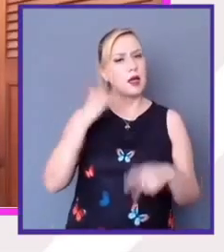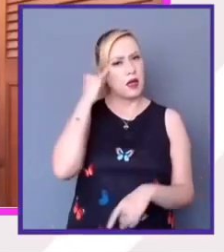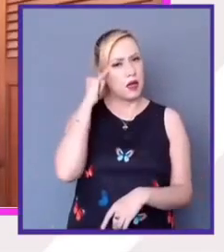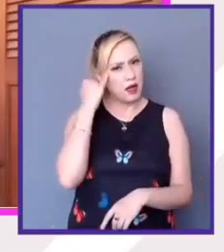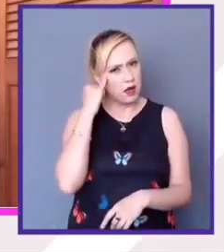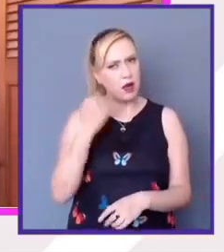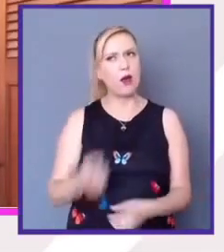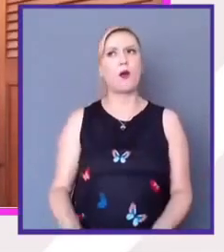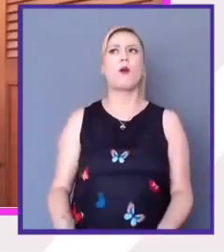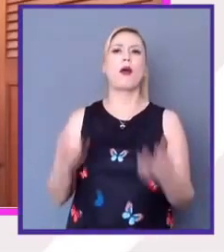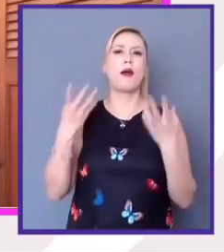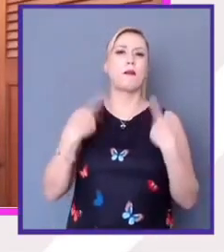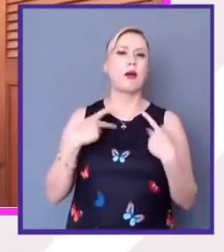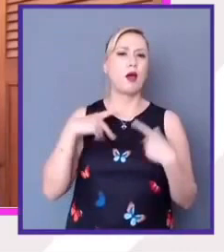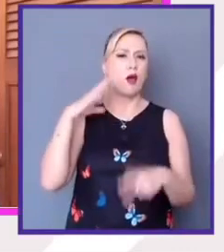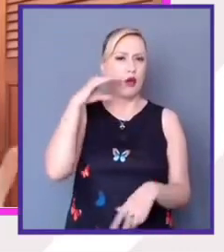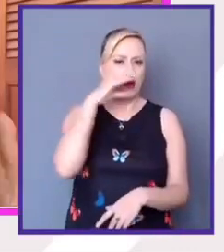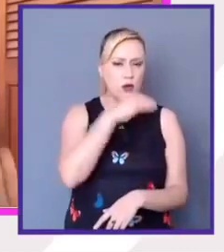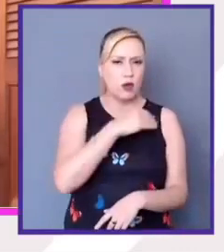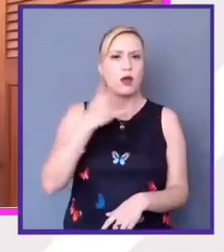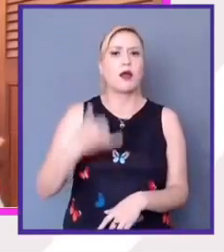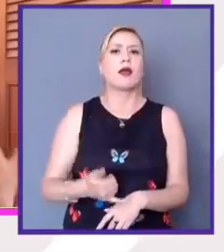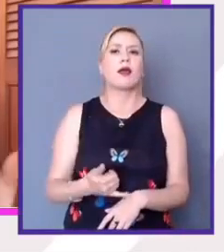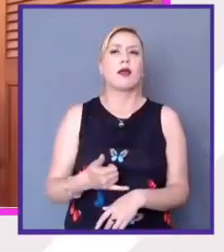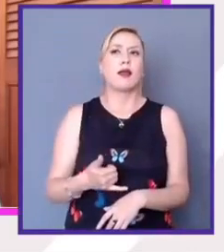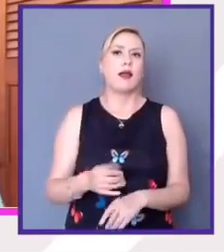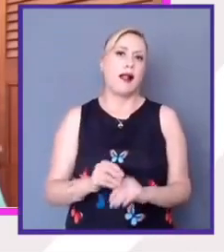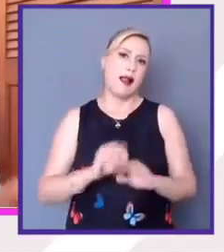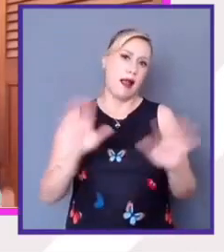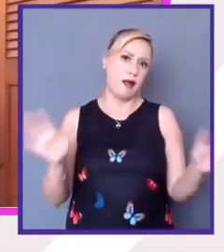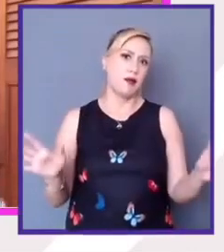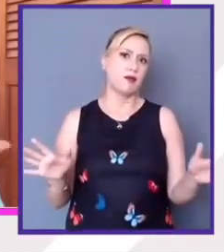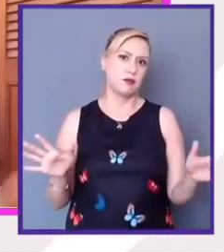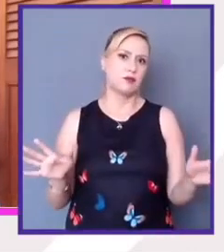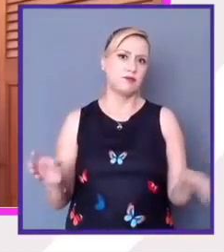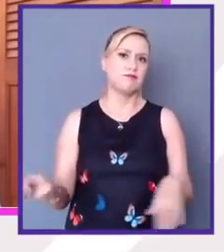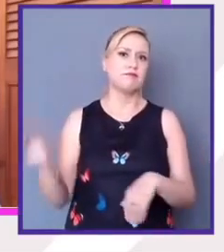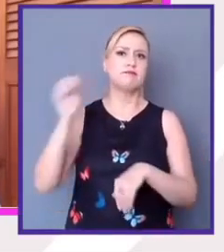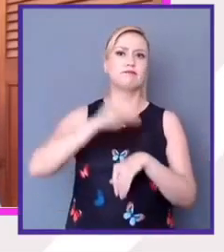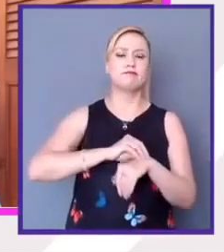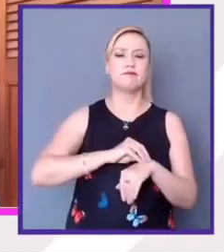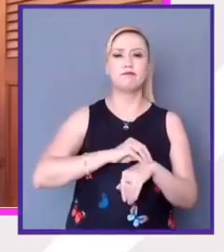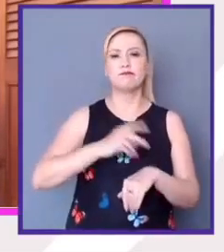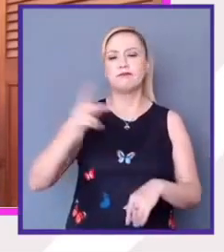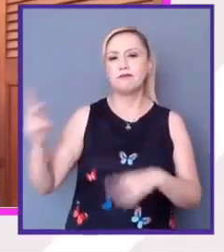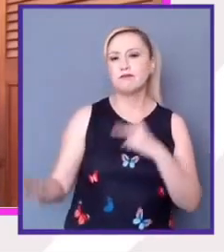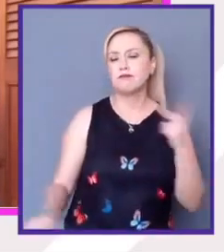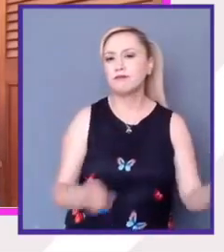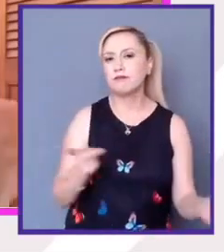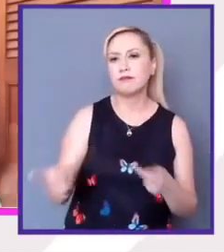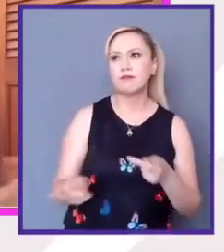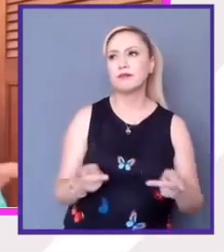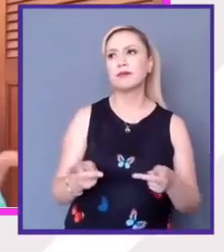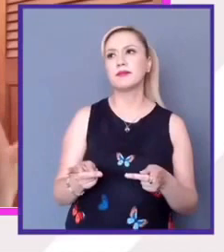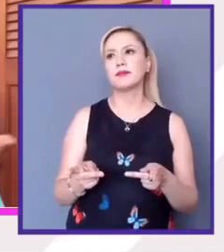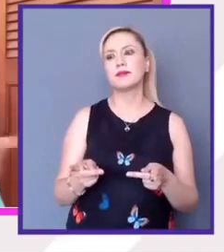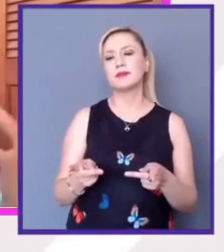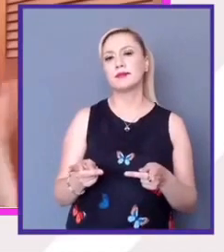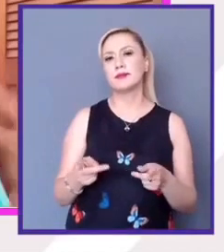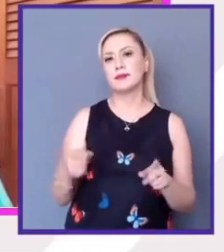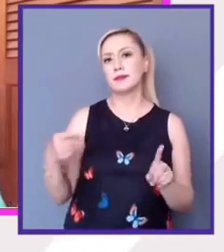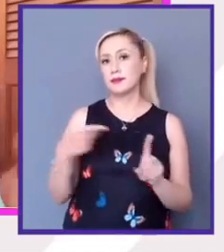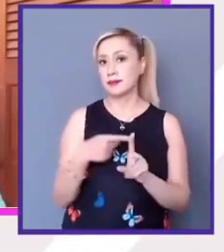cuántas personas afrodescendientes hay, y para, por supuesto, para implementar una encuesta de